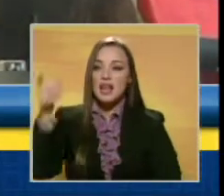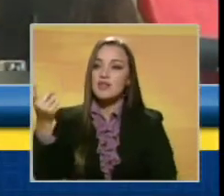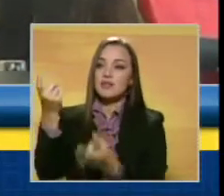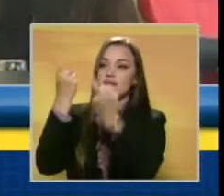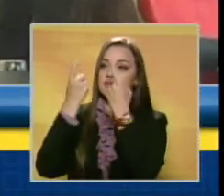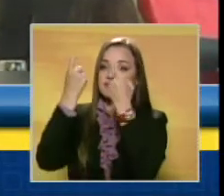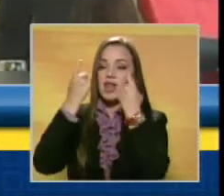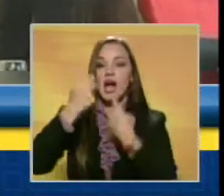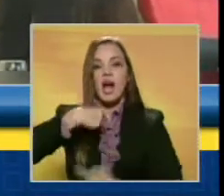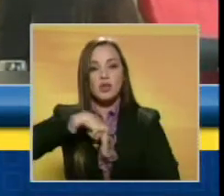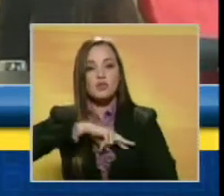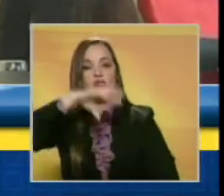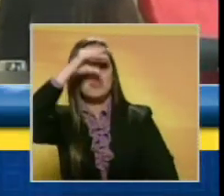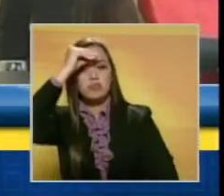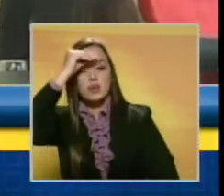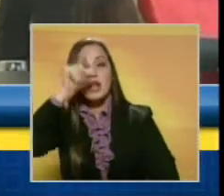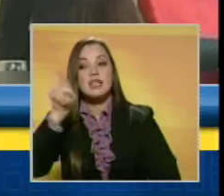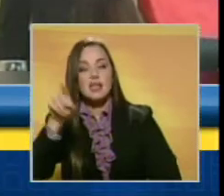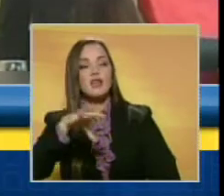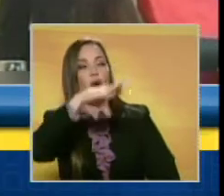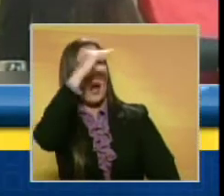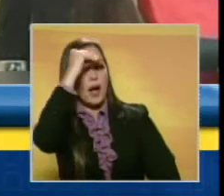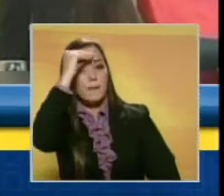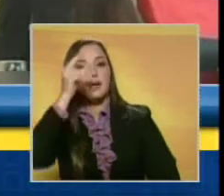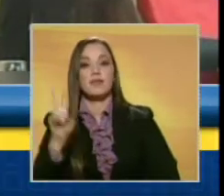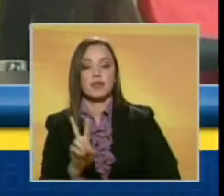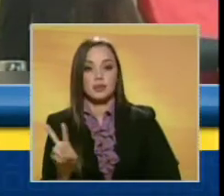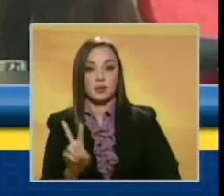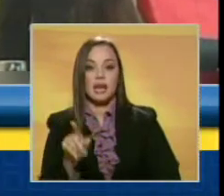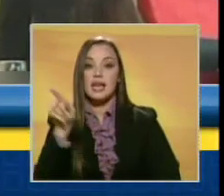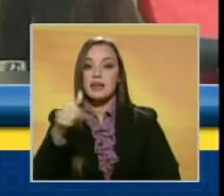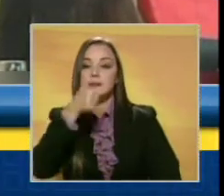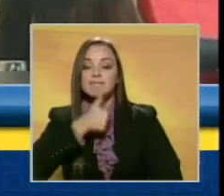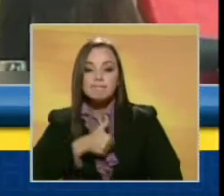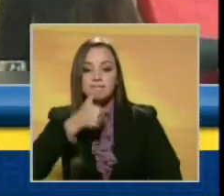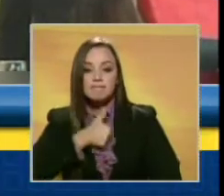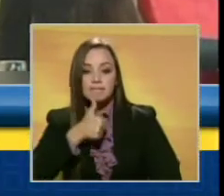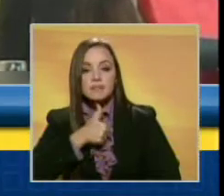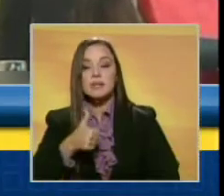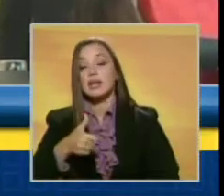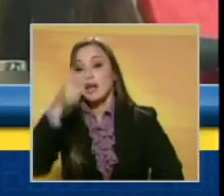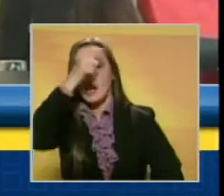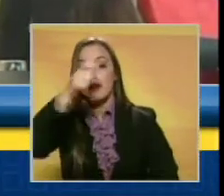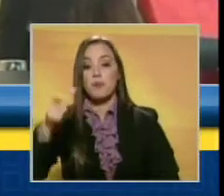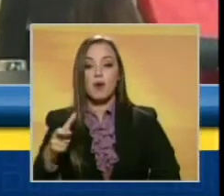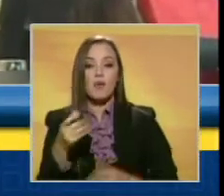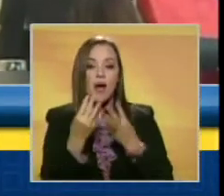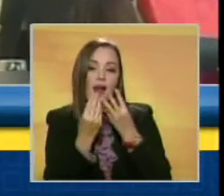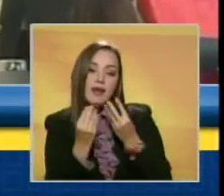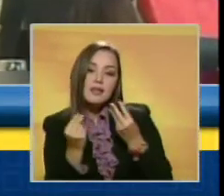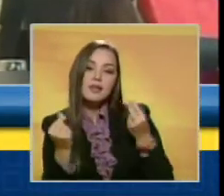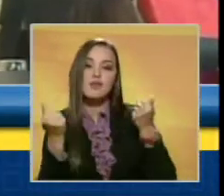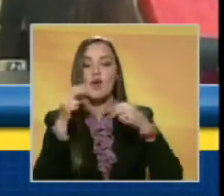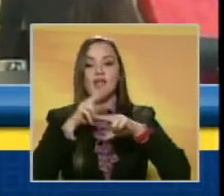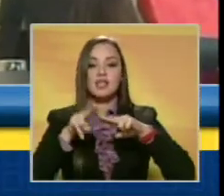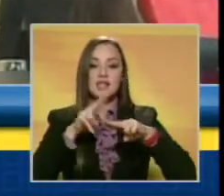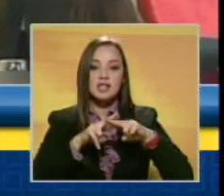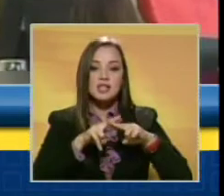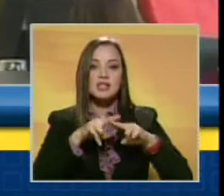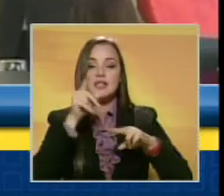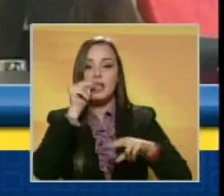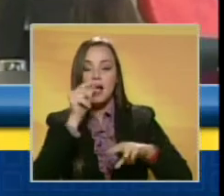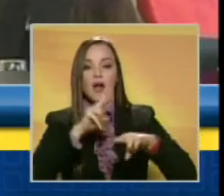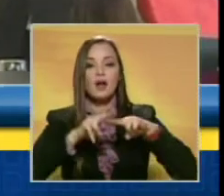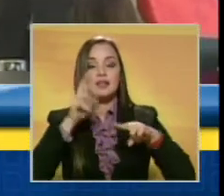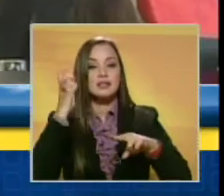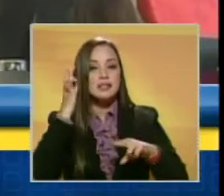la que resisten su pueblo, la ternura con la que sus niños y niñas resisten